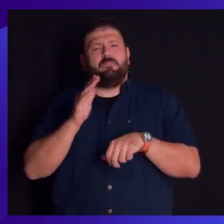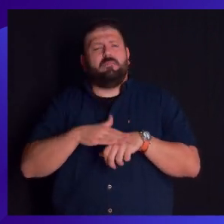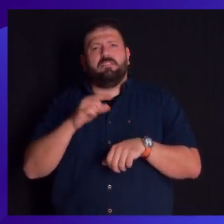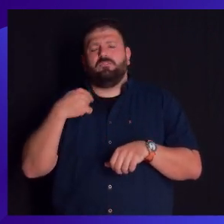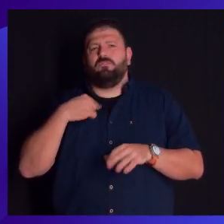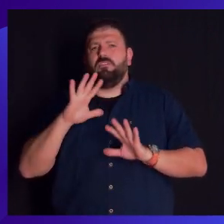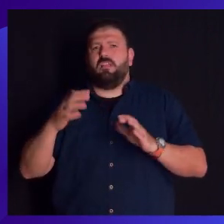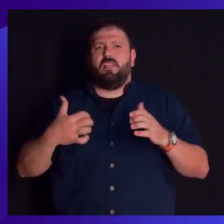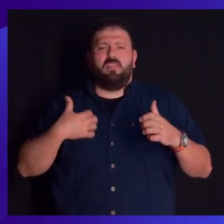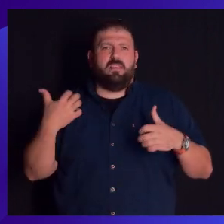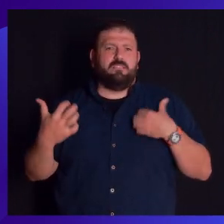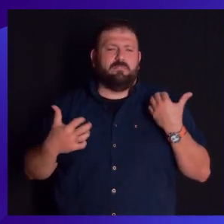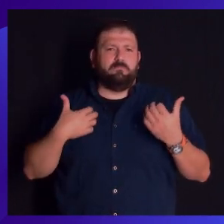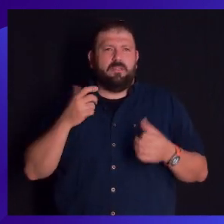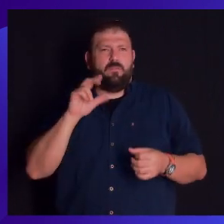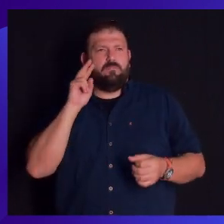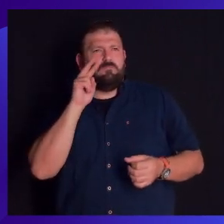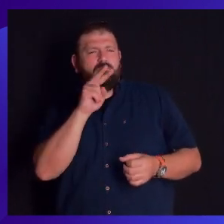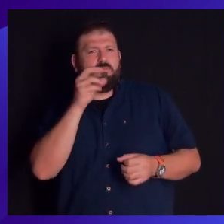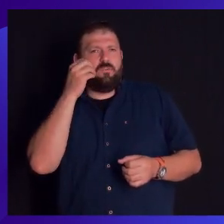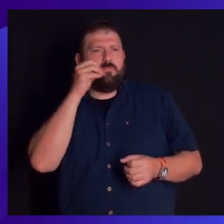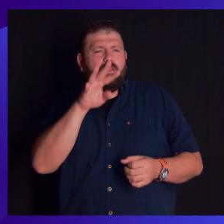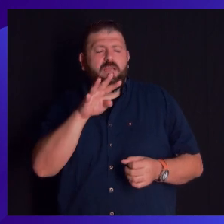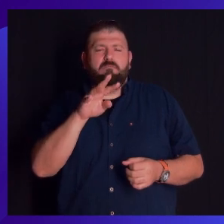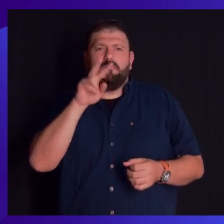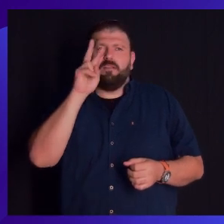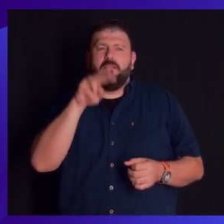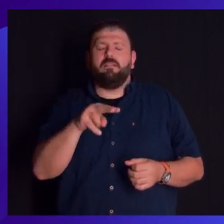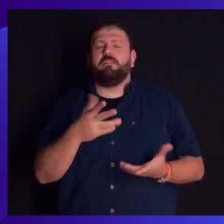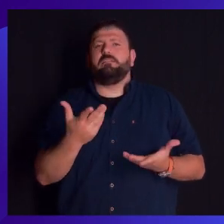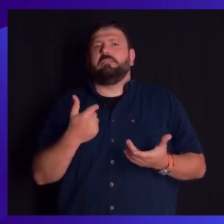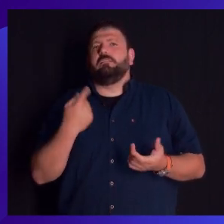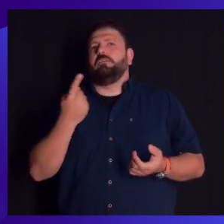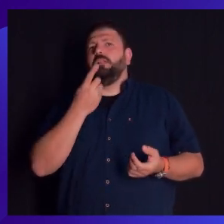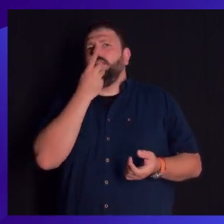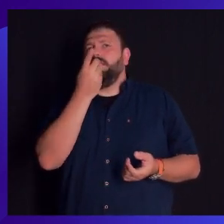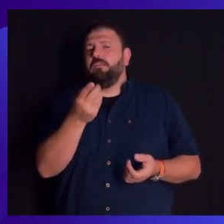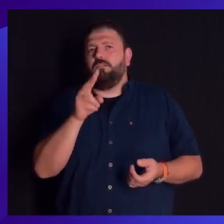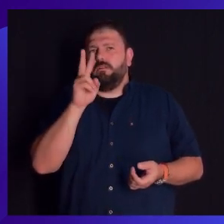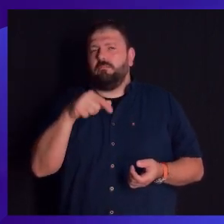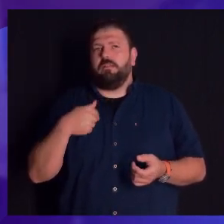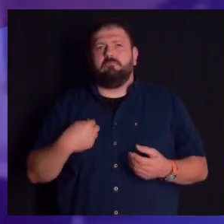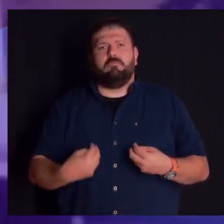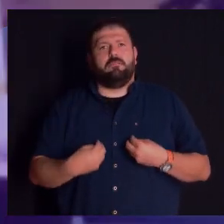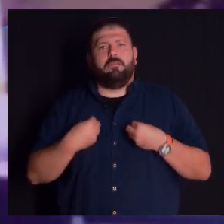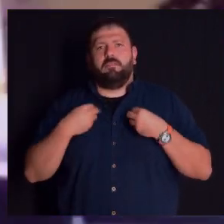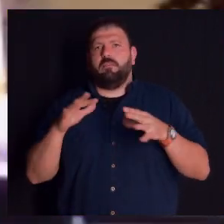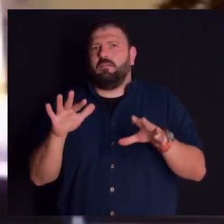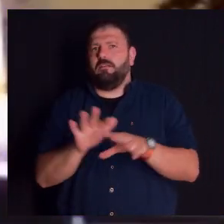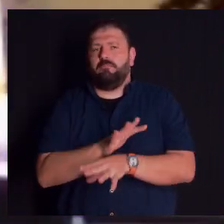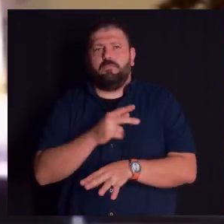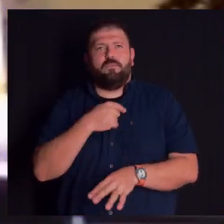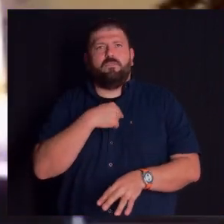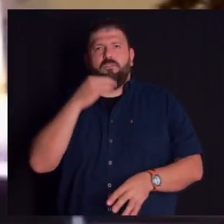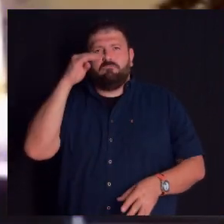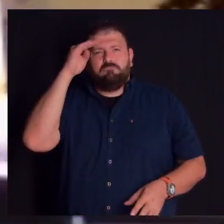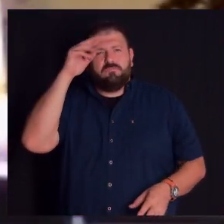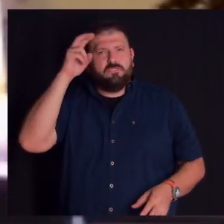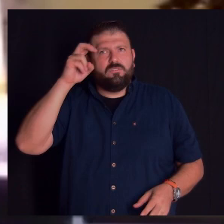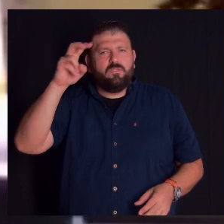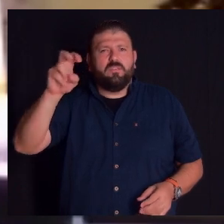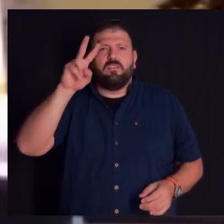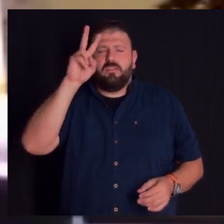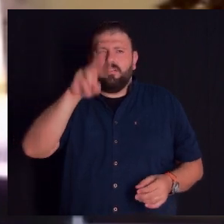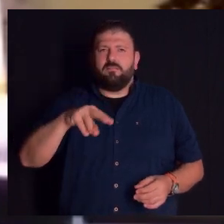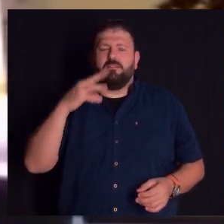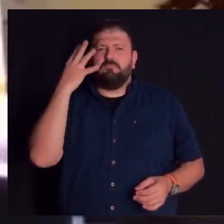que hacer, kilos pues per hay sack. que So tener mucha that's gallina para estar when dando a I los started otros, with OmniLife. aprendí a This soñar, does change my life. teníamos una bonita I